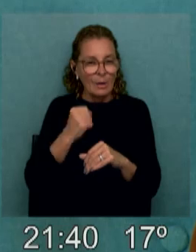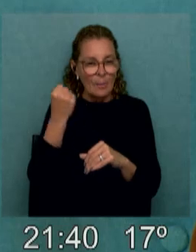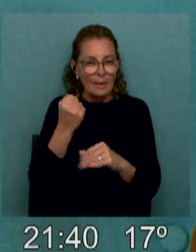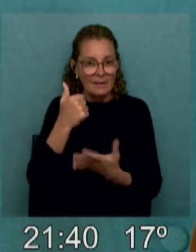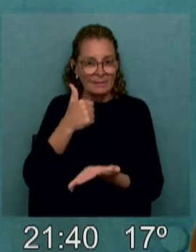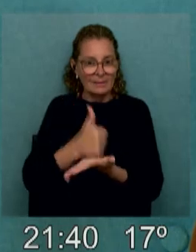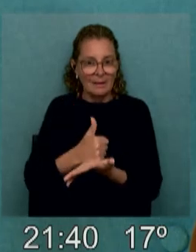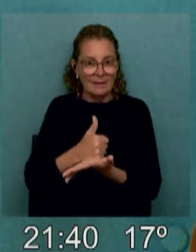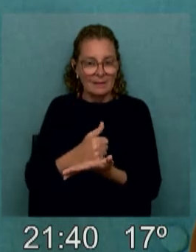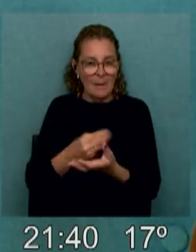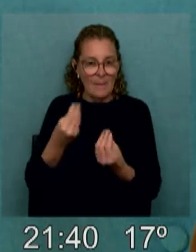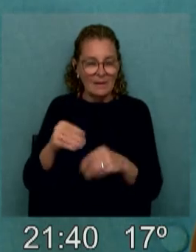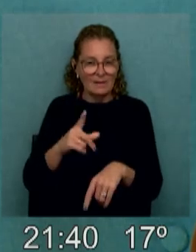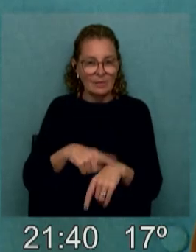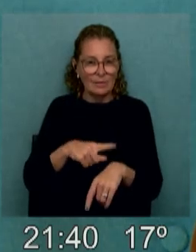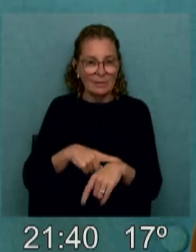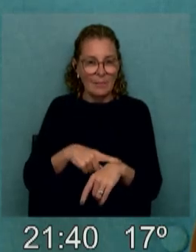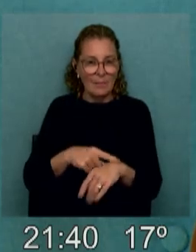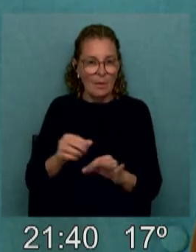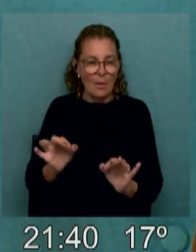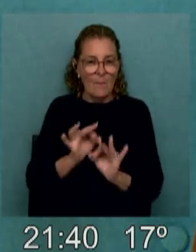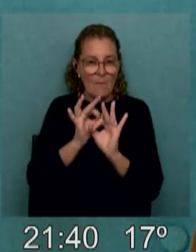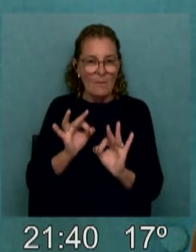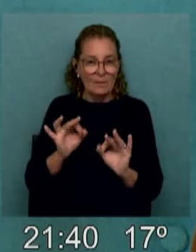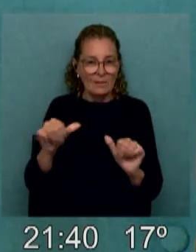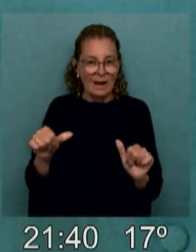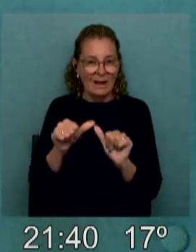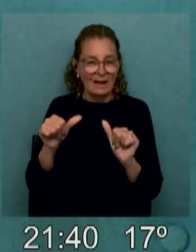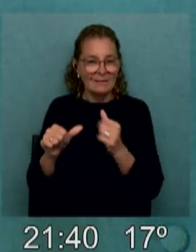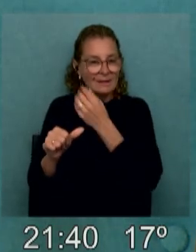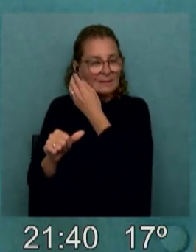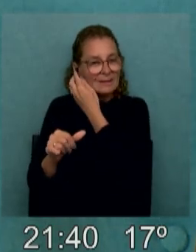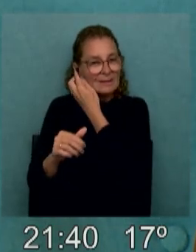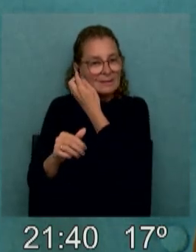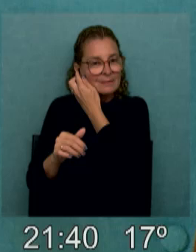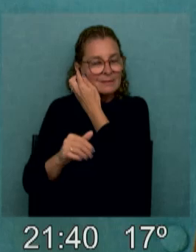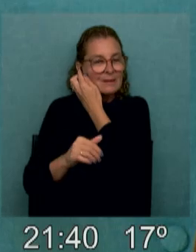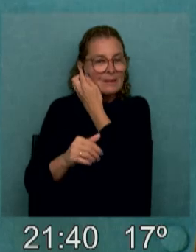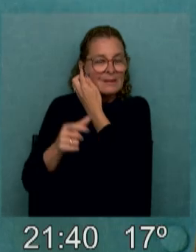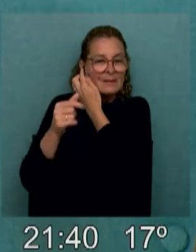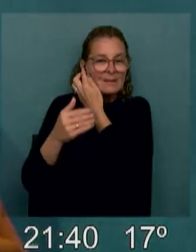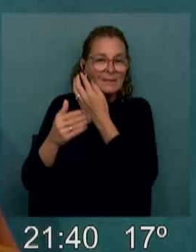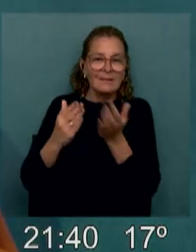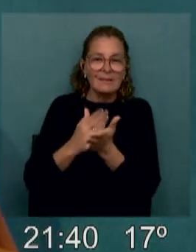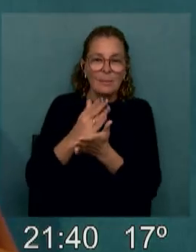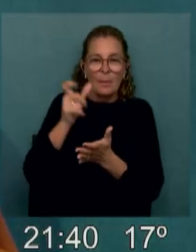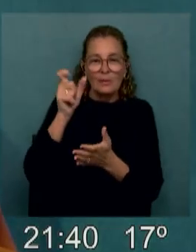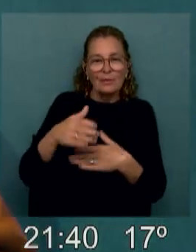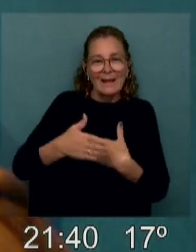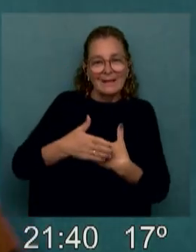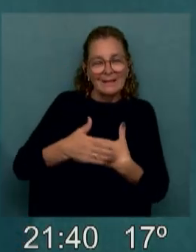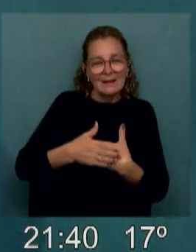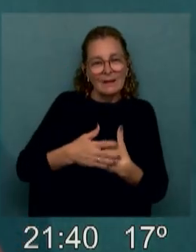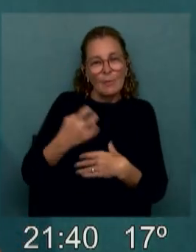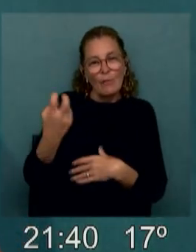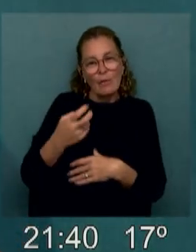ahí, perdiendo el tiempo en la música, que es lo que hay que hacer. O sea, y siempre fue gente cercana, ¿no? O sea, tampoco fue que fuimos